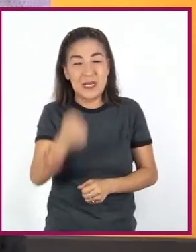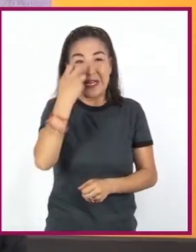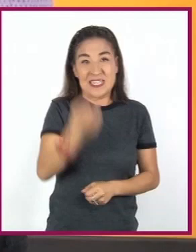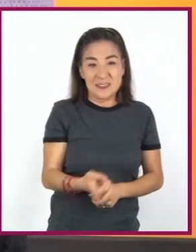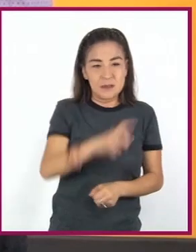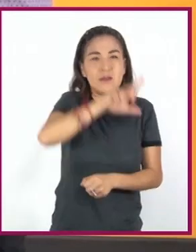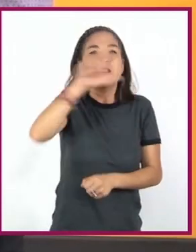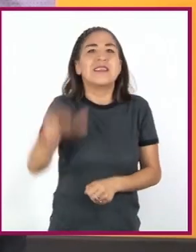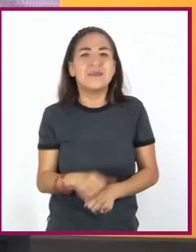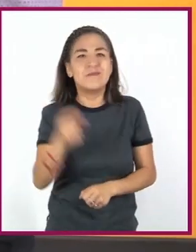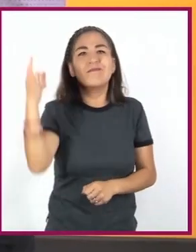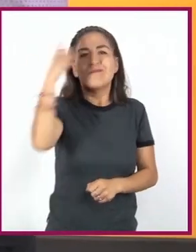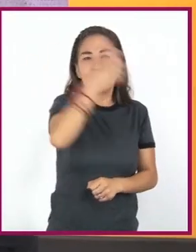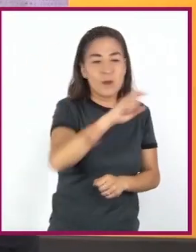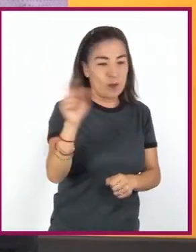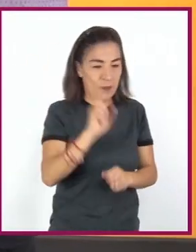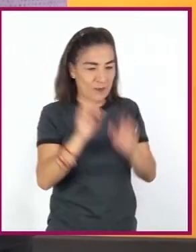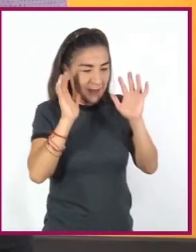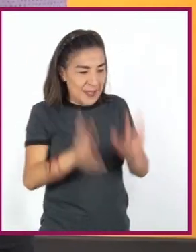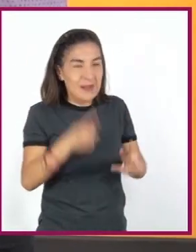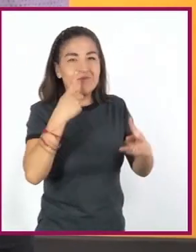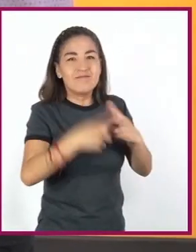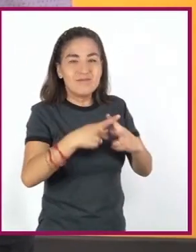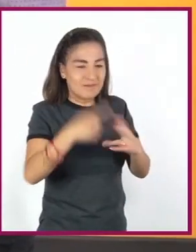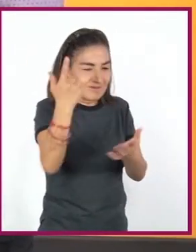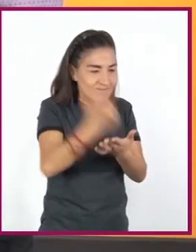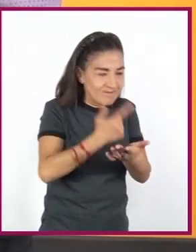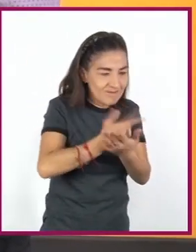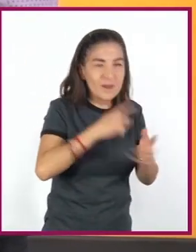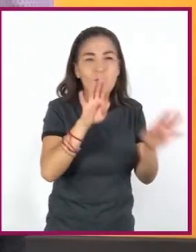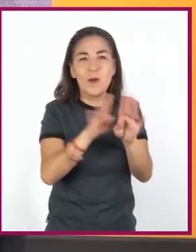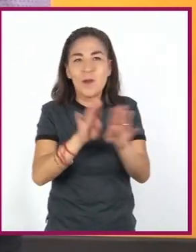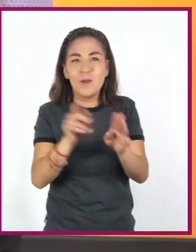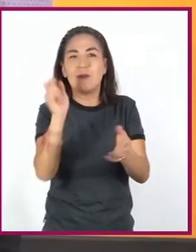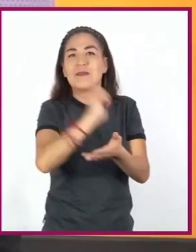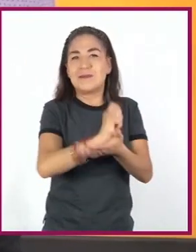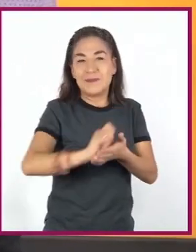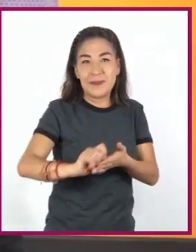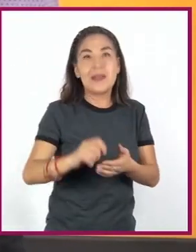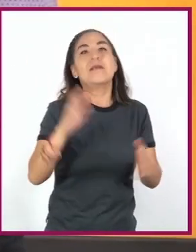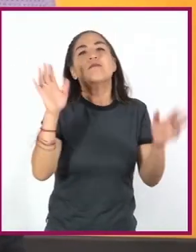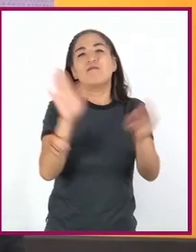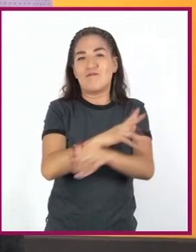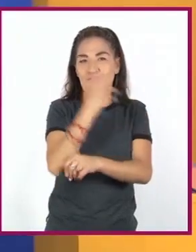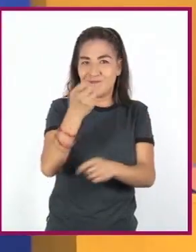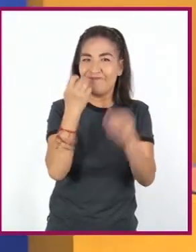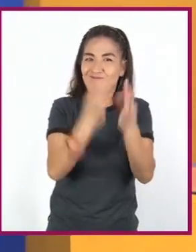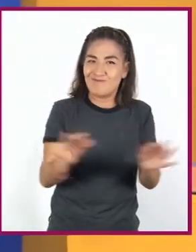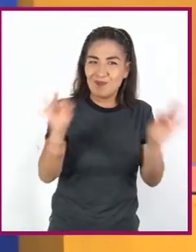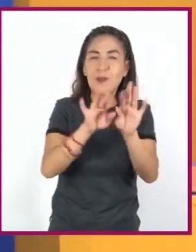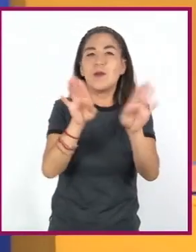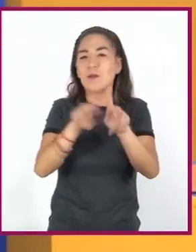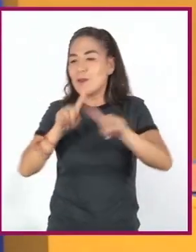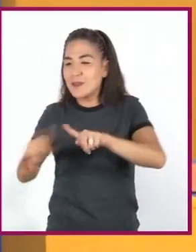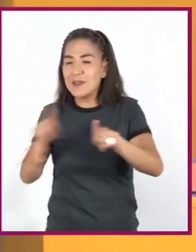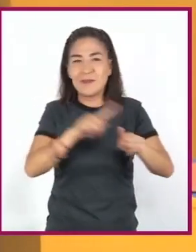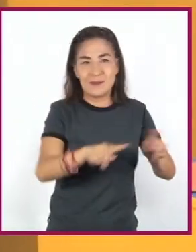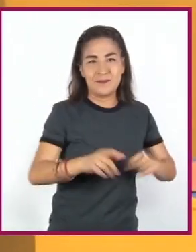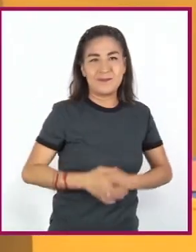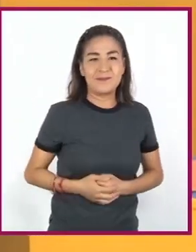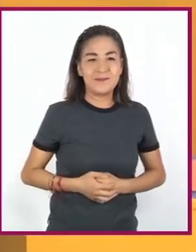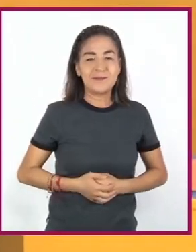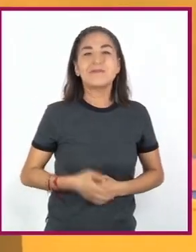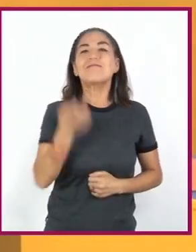crea dificultades al momento de calcularlos. Por ello es importante diferenciarlos. Así es, y hay una